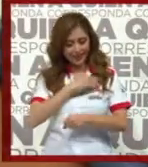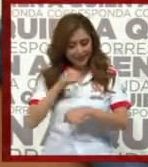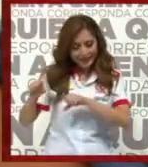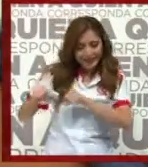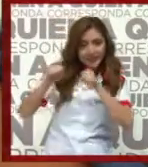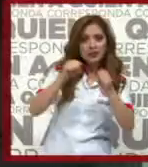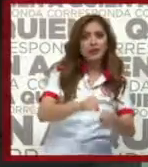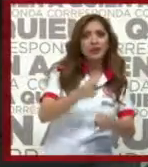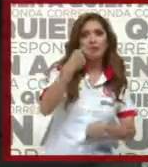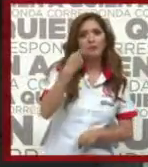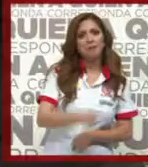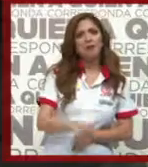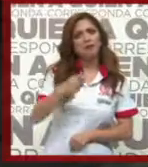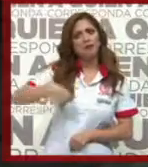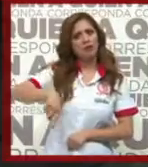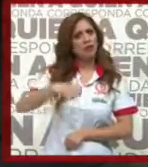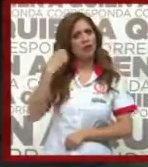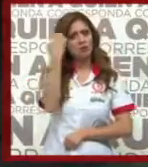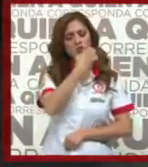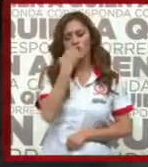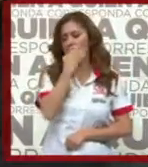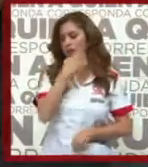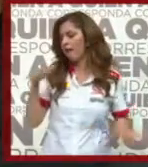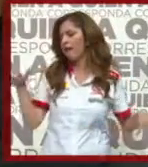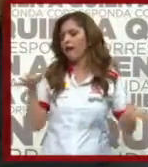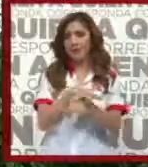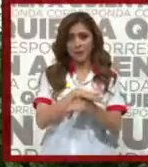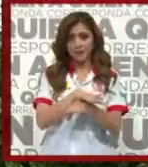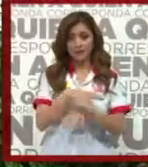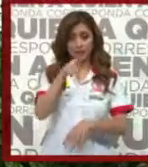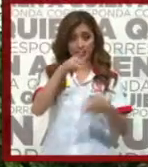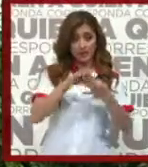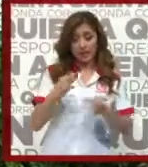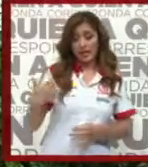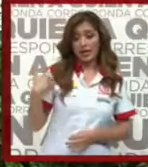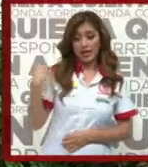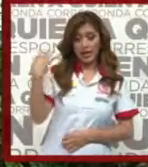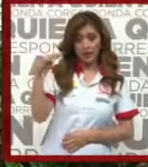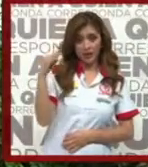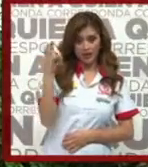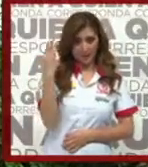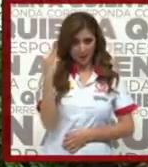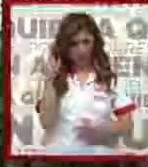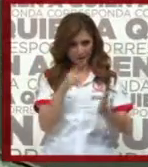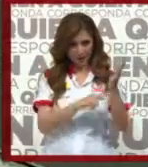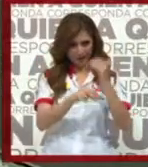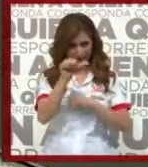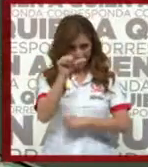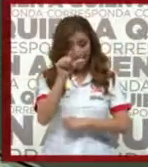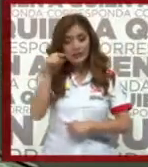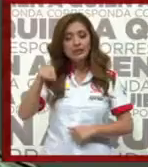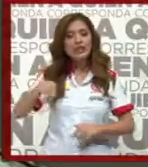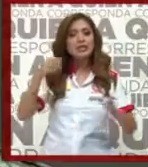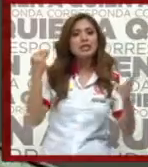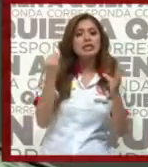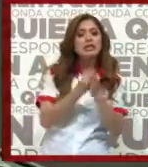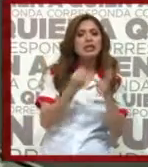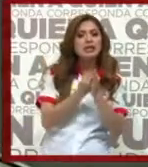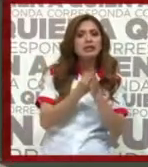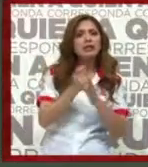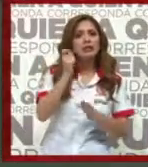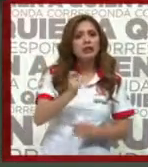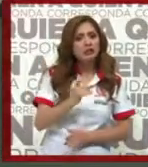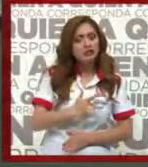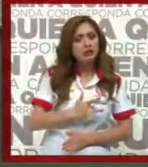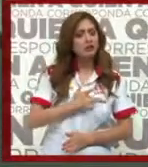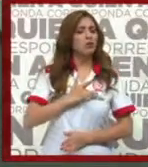mismas condiciones. Platican que el 14 de mayo del 2016, durante las clases se sintió una especie de